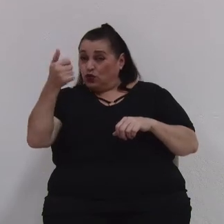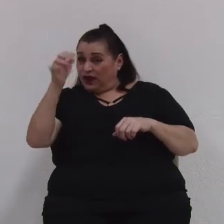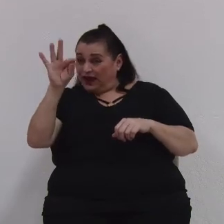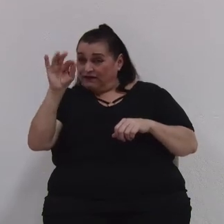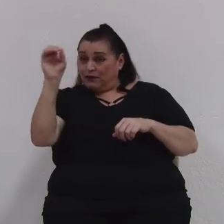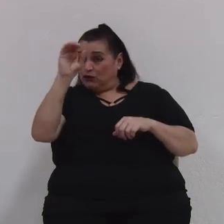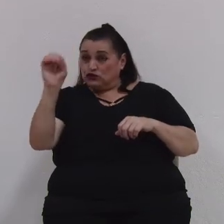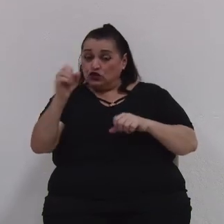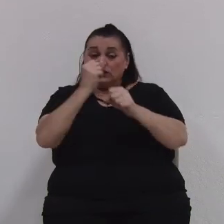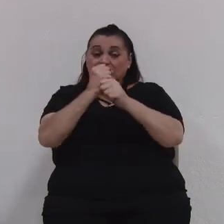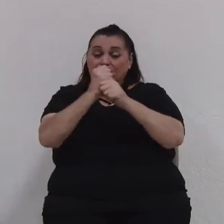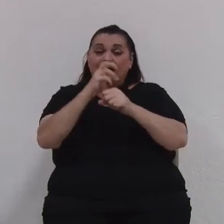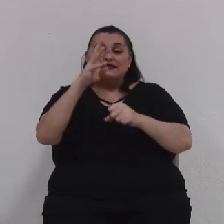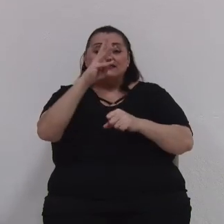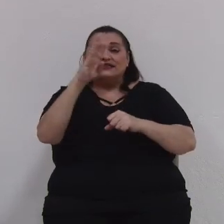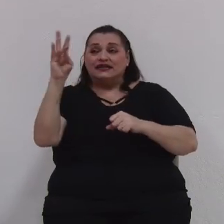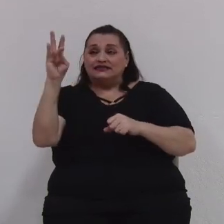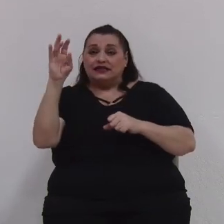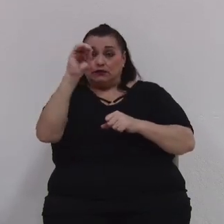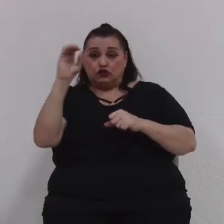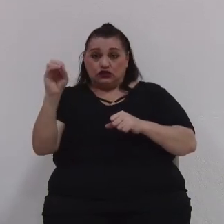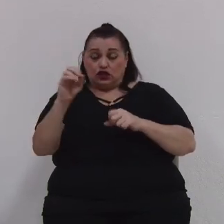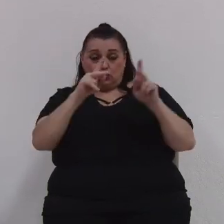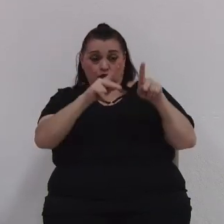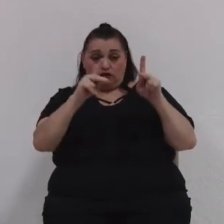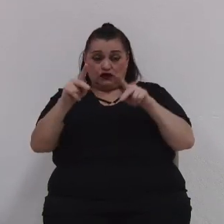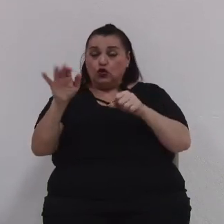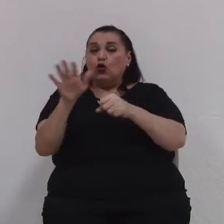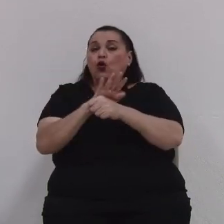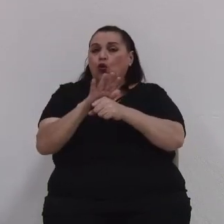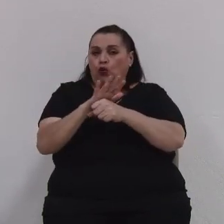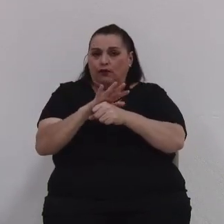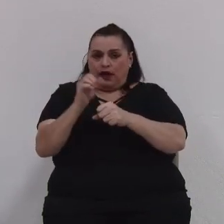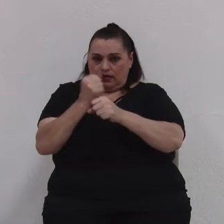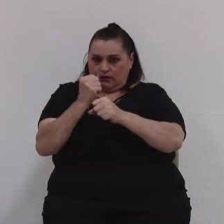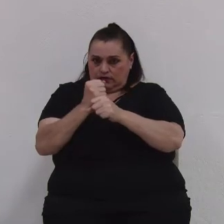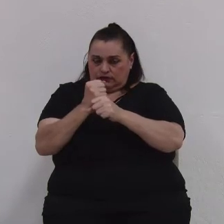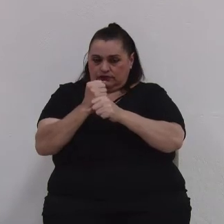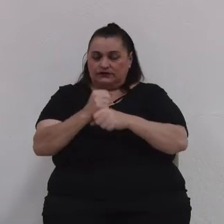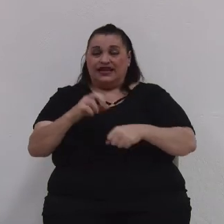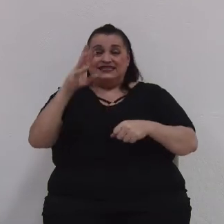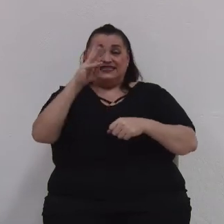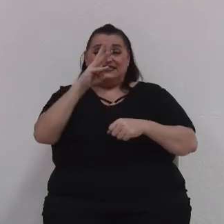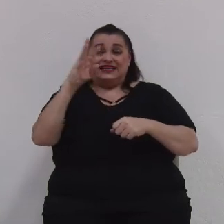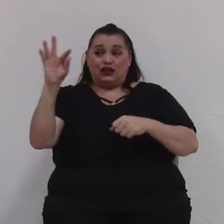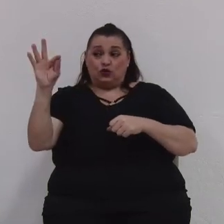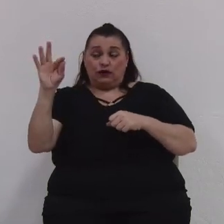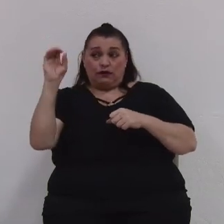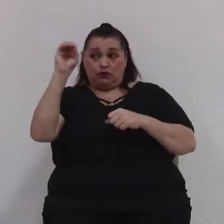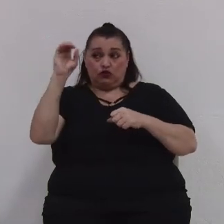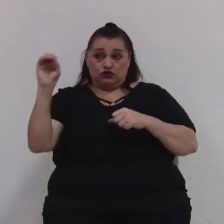el 67% de la población ocupada. El